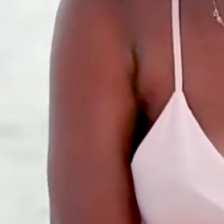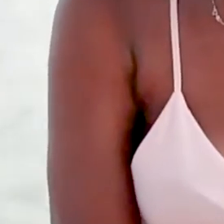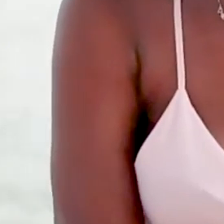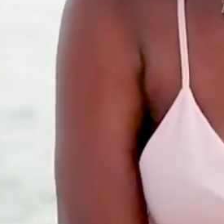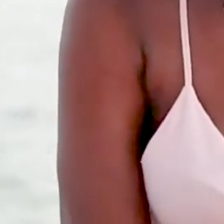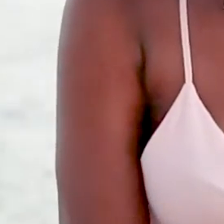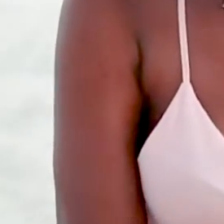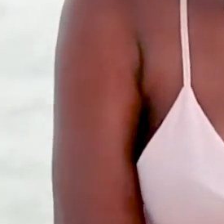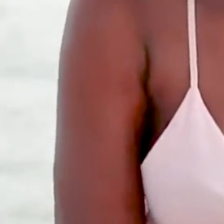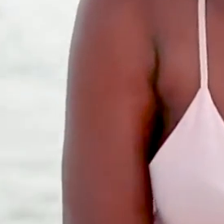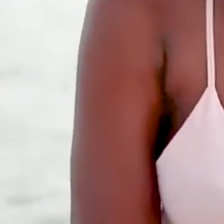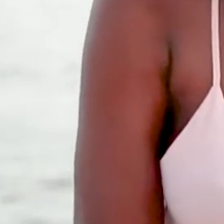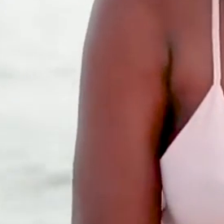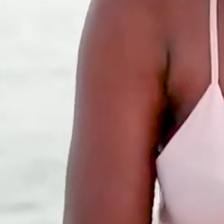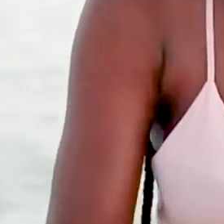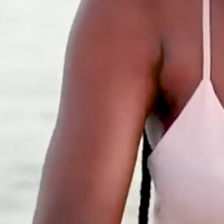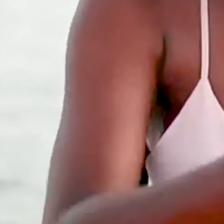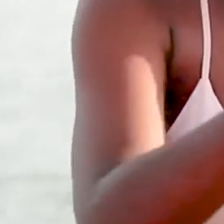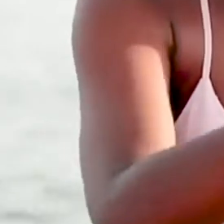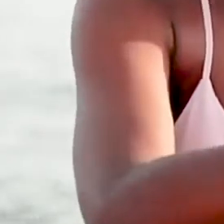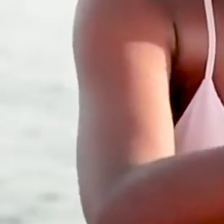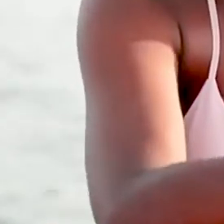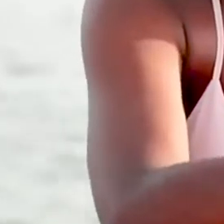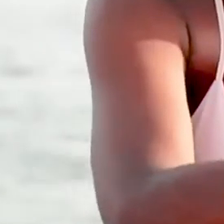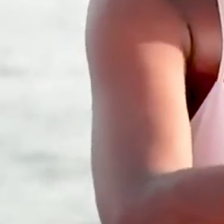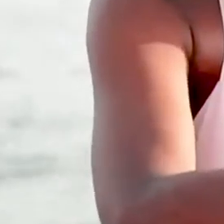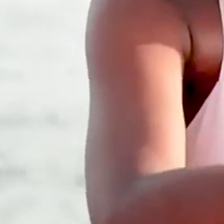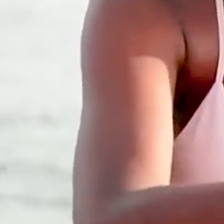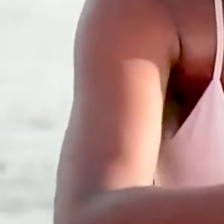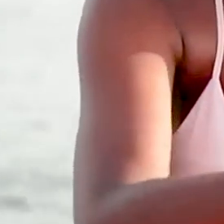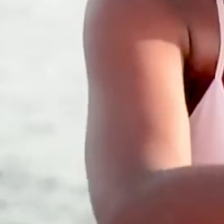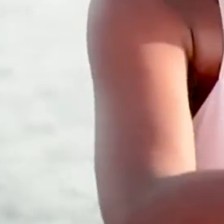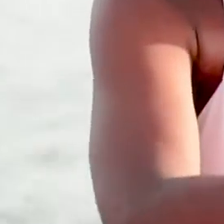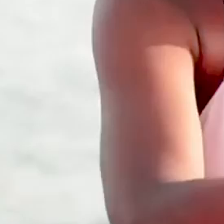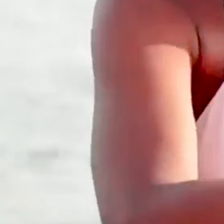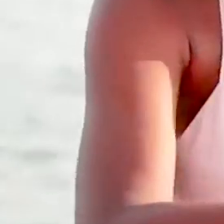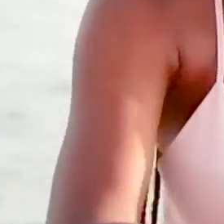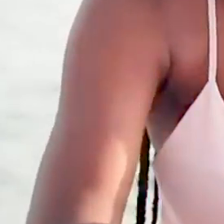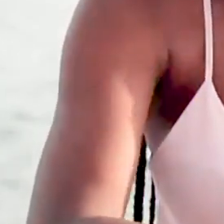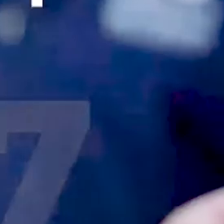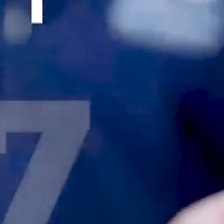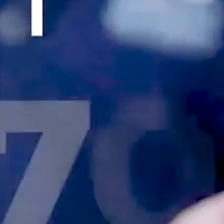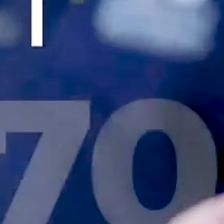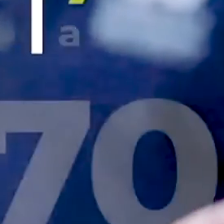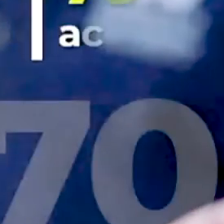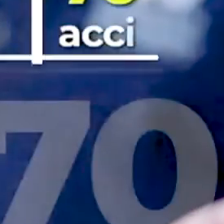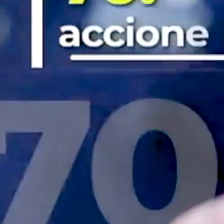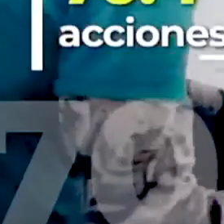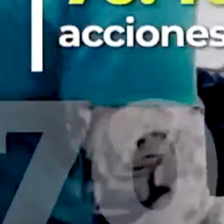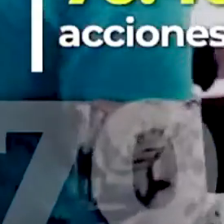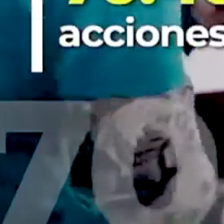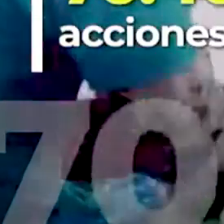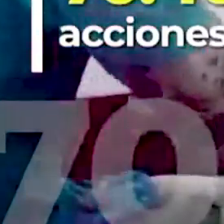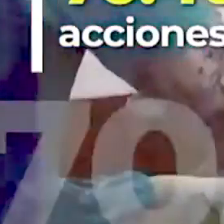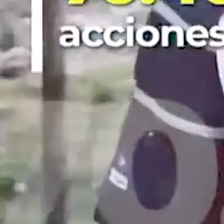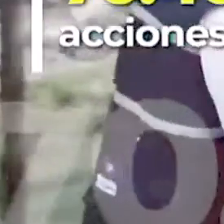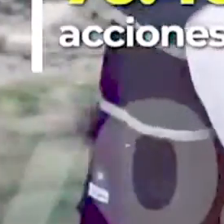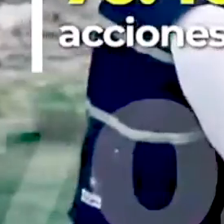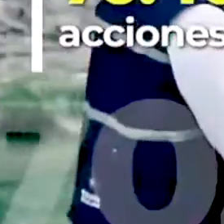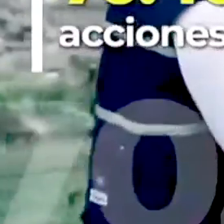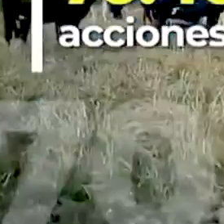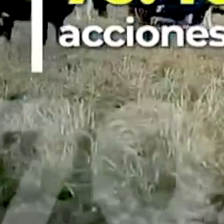no cumplen, ahí está la Procuraduría, muestre, esta es su obligación, ¿usted por qué no lo ha hecho? Asimismo,